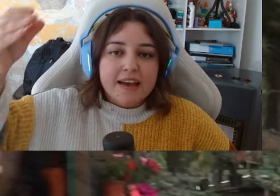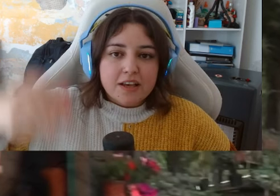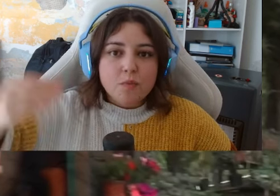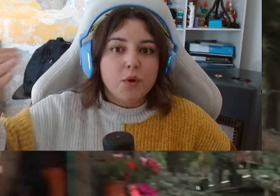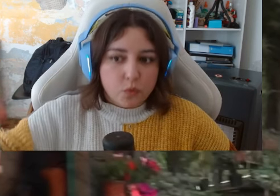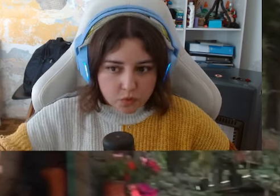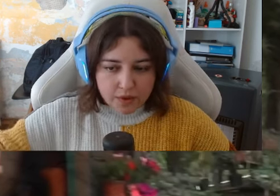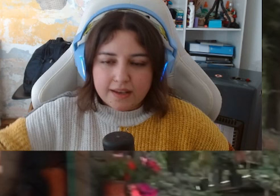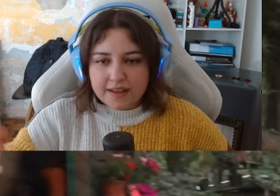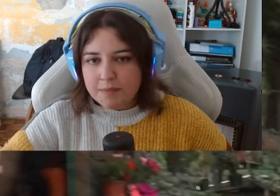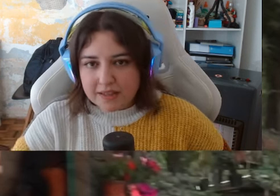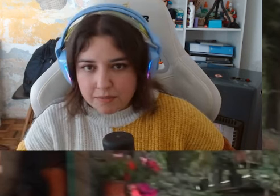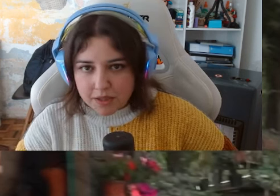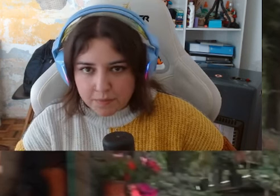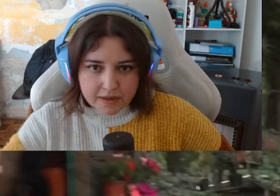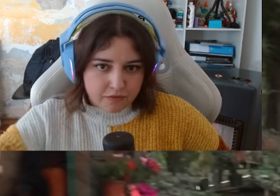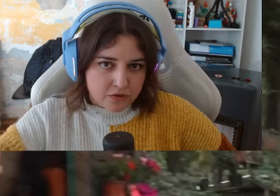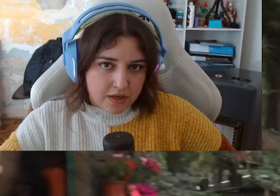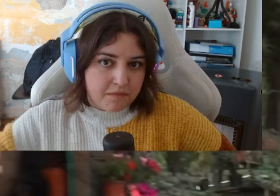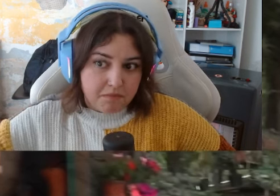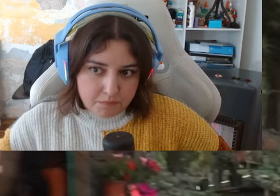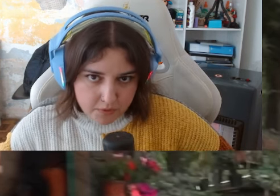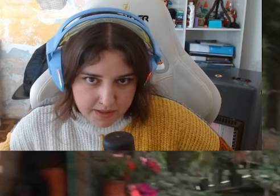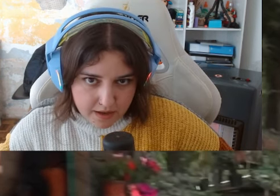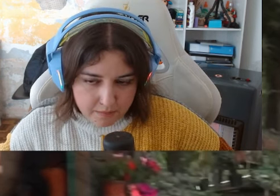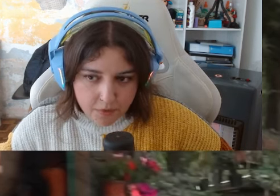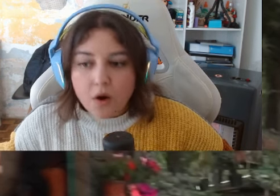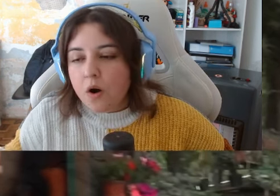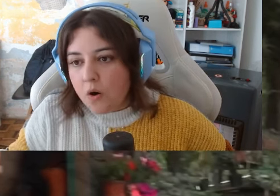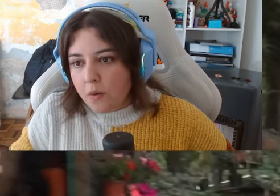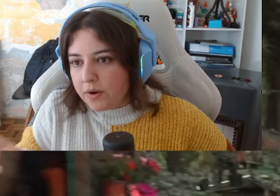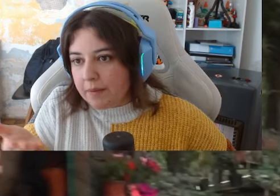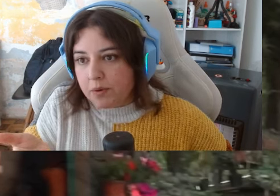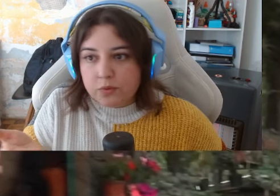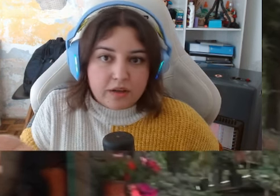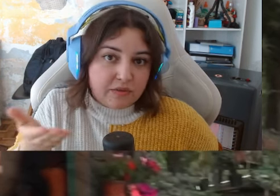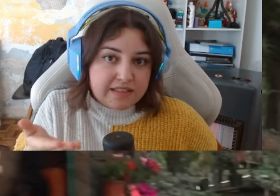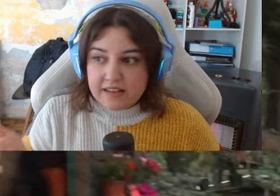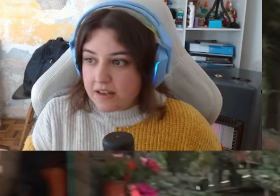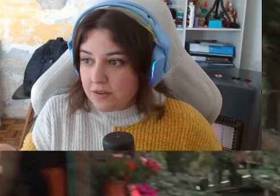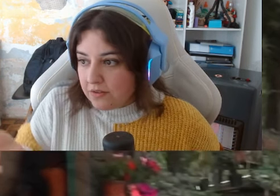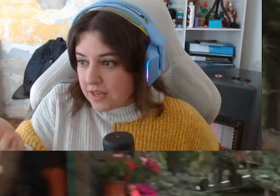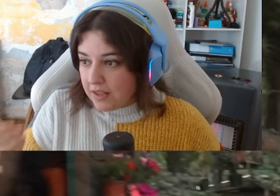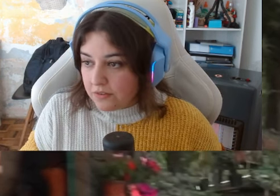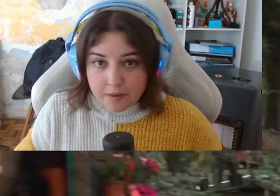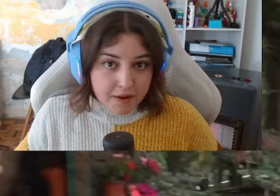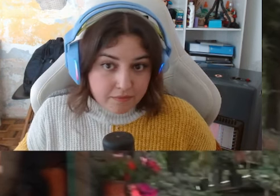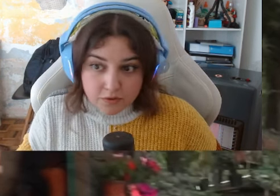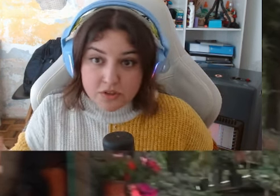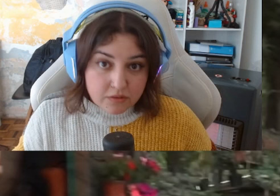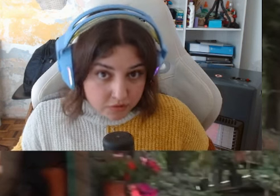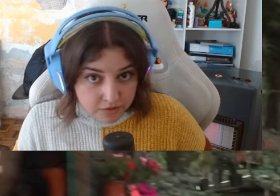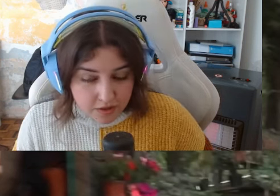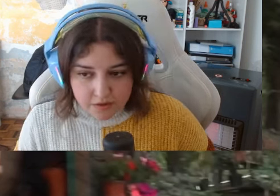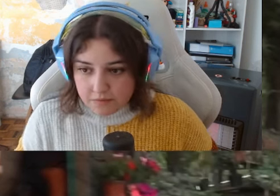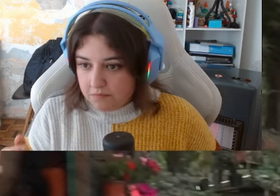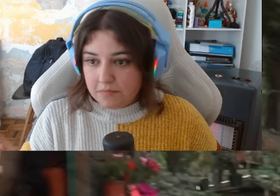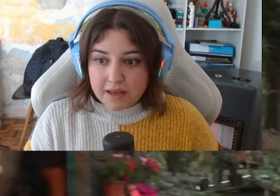sea, es un producto. Y requiere mantenimiento para que funcione por más tiempo. Obvio que hay productos que duran 100 años, 500, capaz,